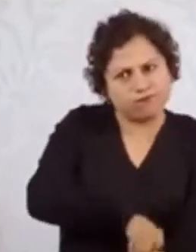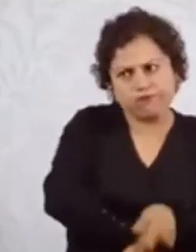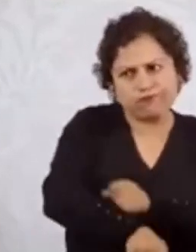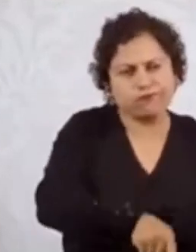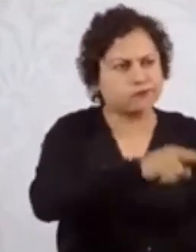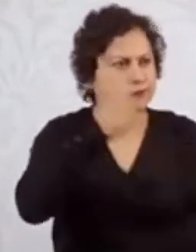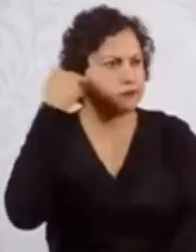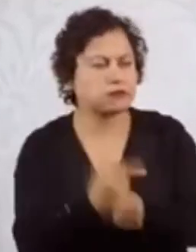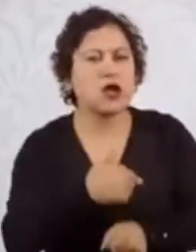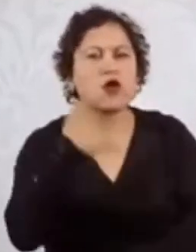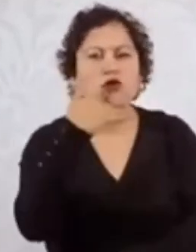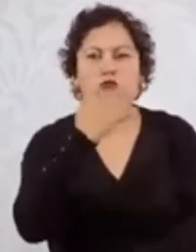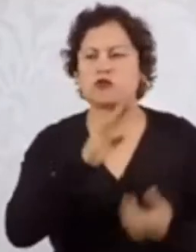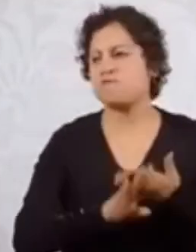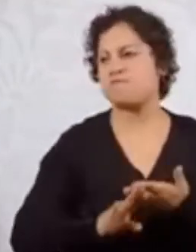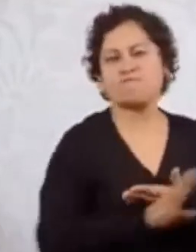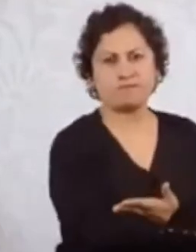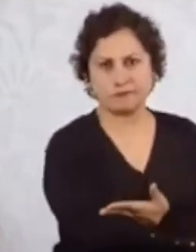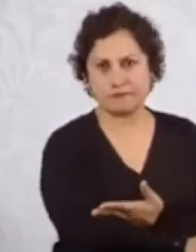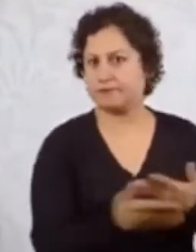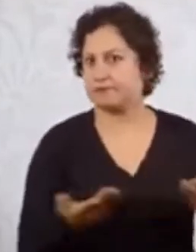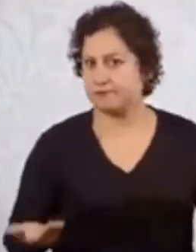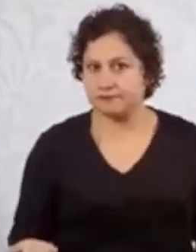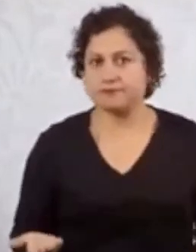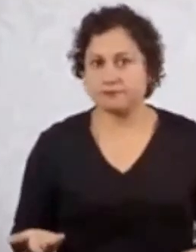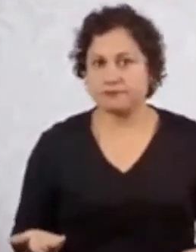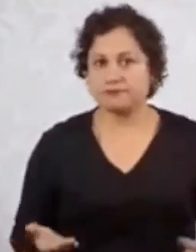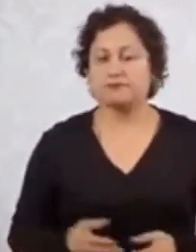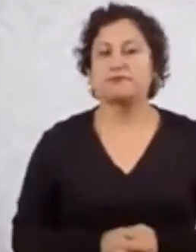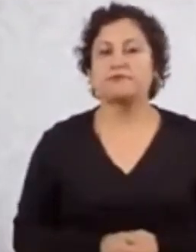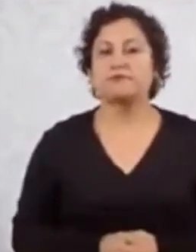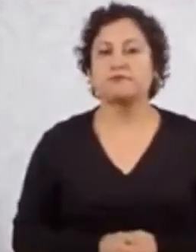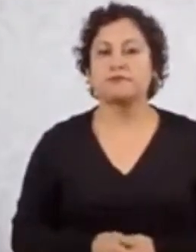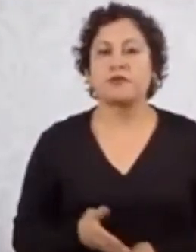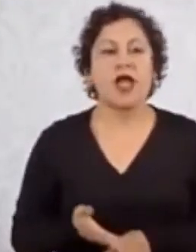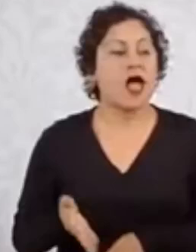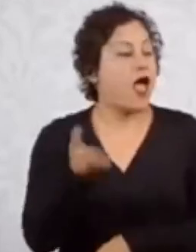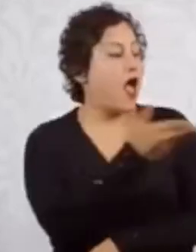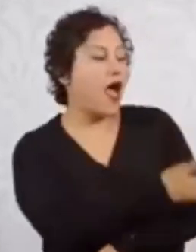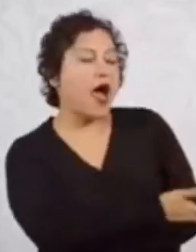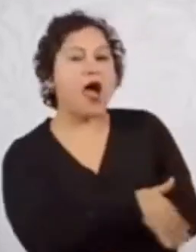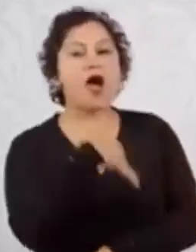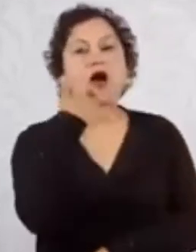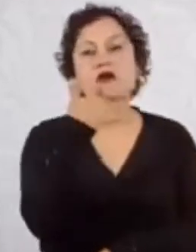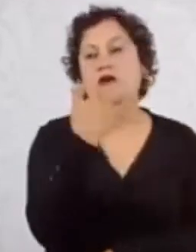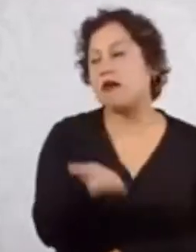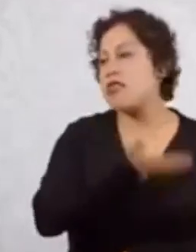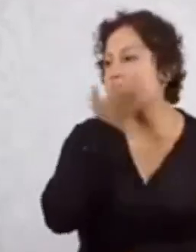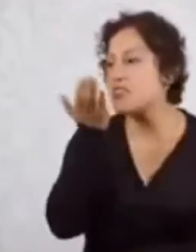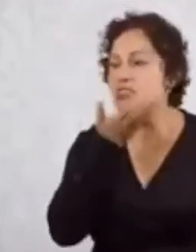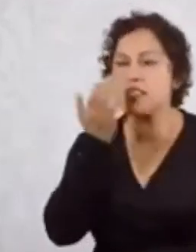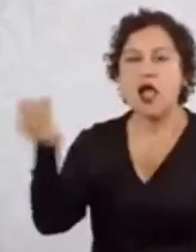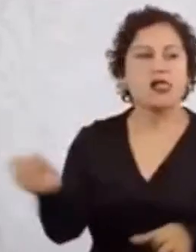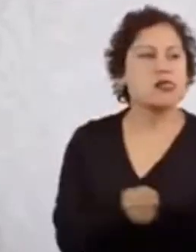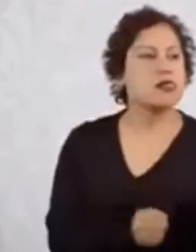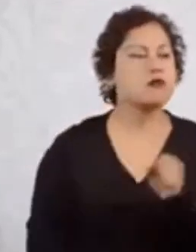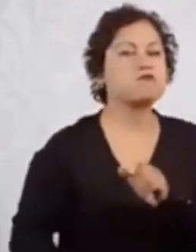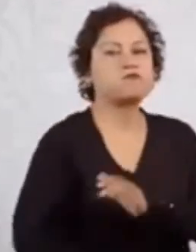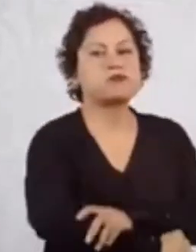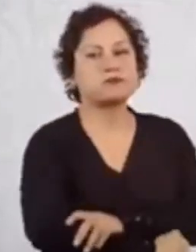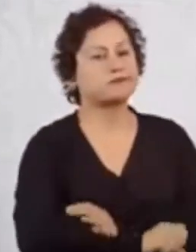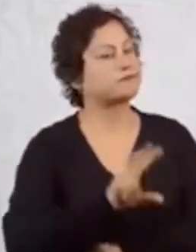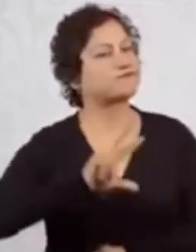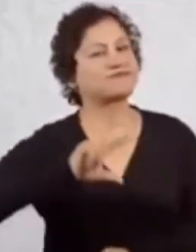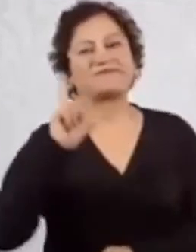muchísimos empresarios, sobre todo de las monarquías petroleras, ya le echaron el ojo